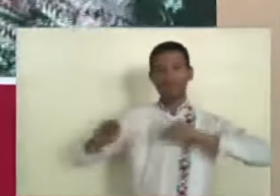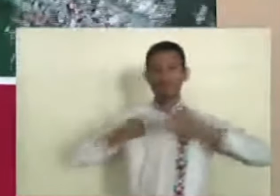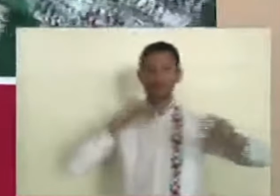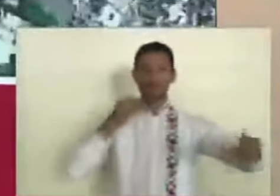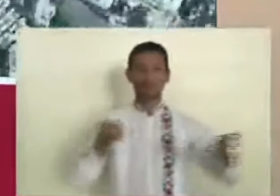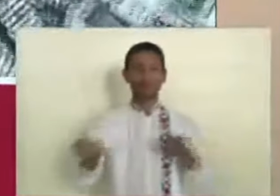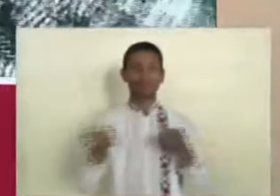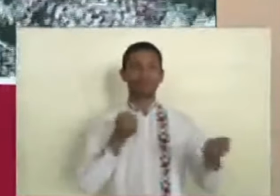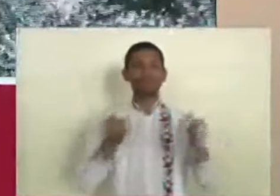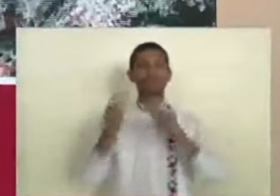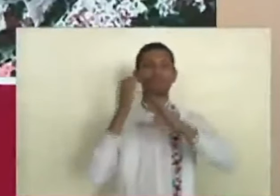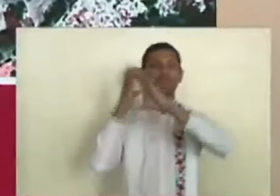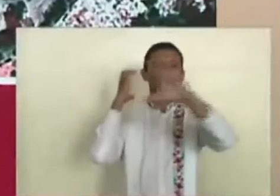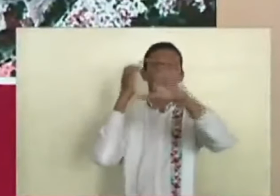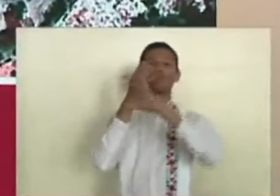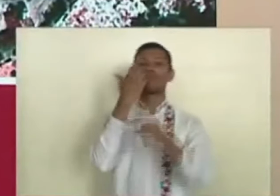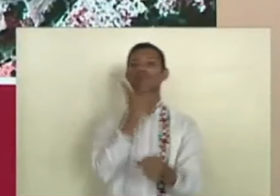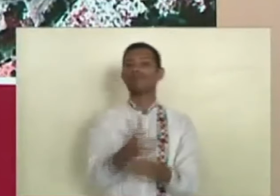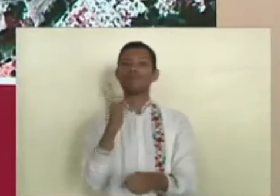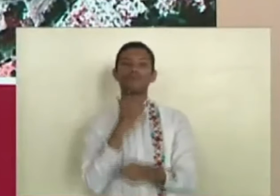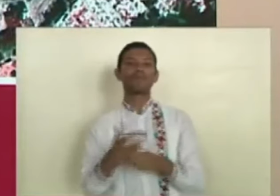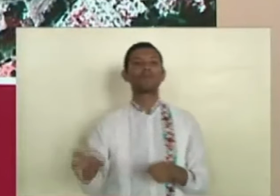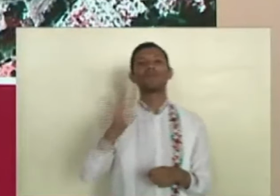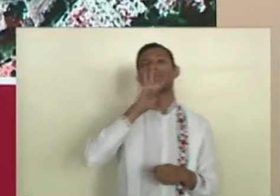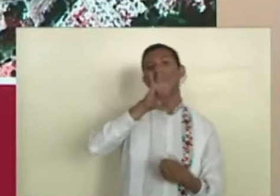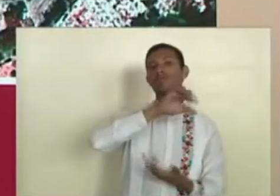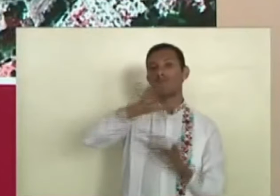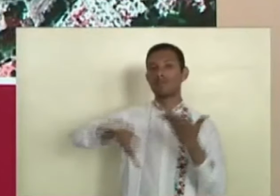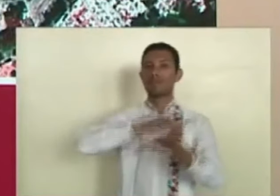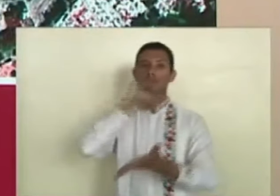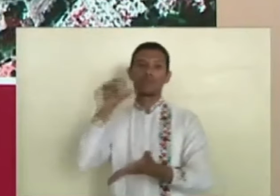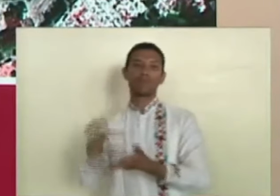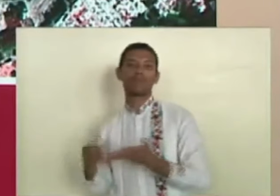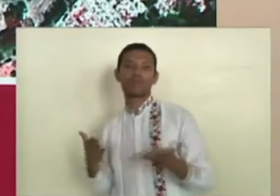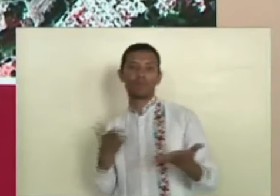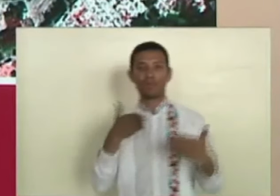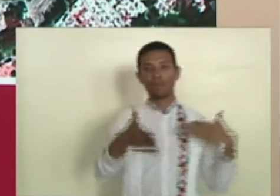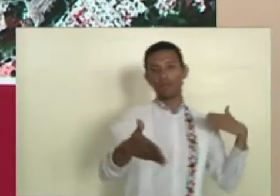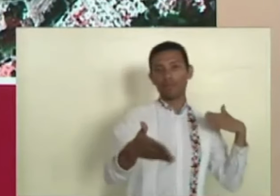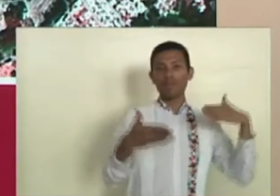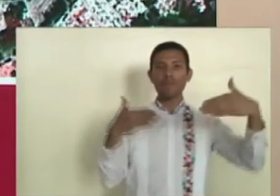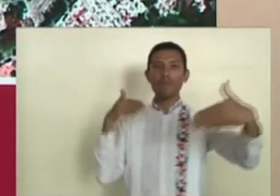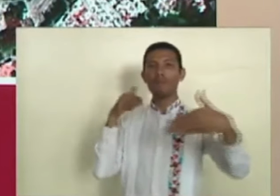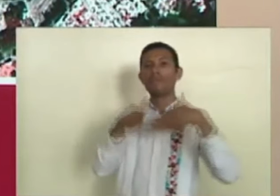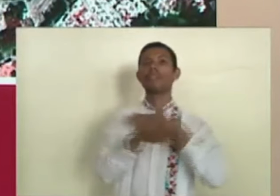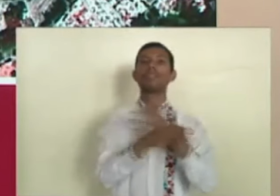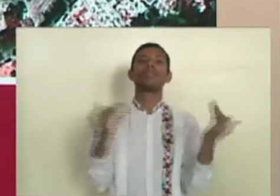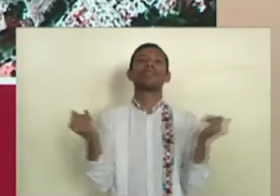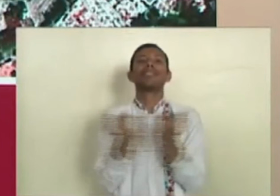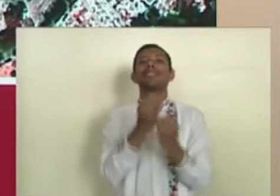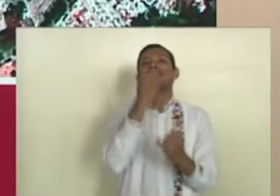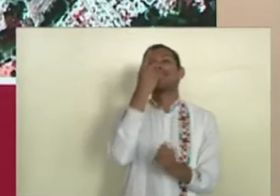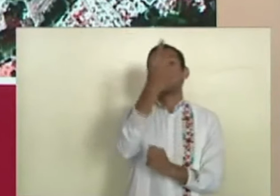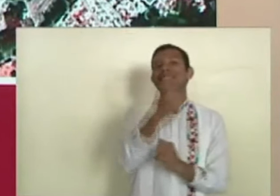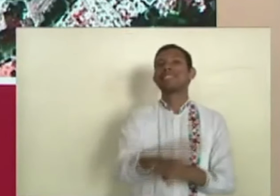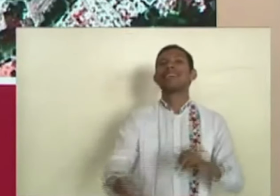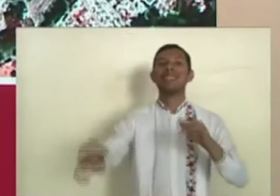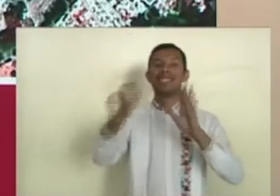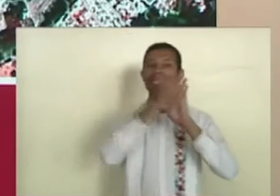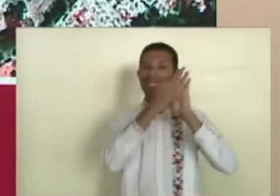ejes, complementando una propuesta con 4 centros de transferencia. Otra de las propuestas que se tiene es un sistema de